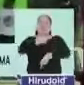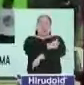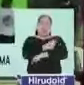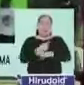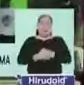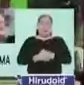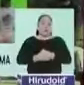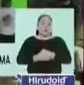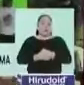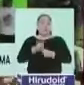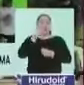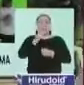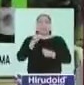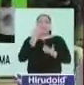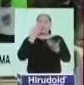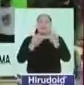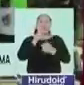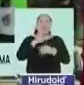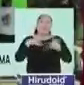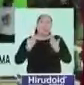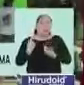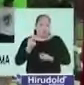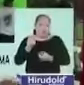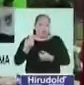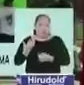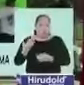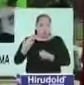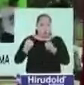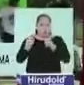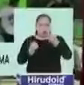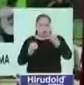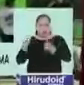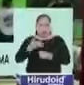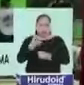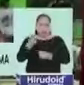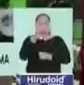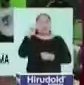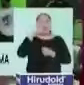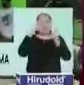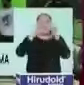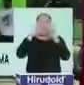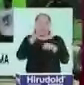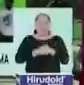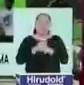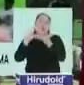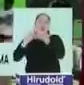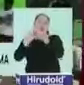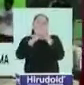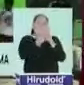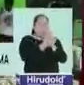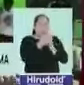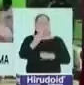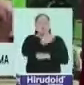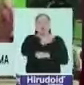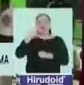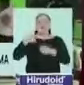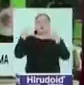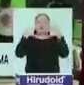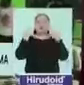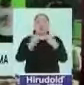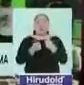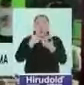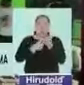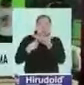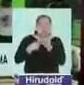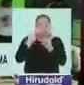estoy por lo menos al 30-40%. ¿No es cierto? De inmunización contra el COVID-19. Gravísimo error.